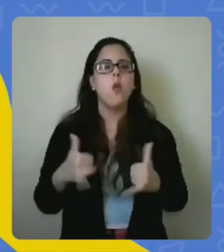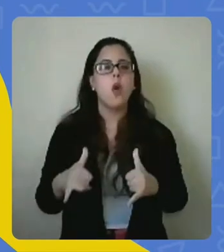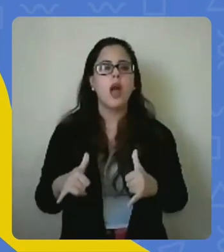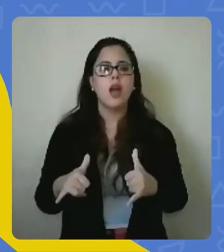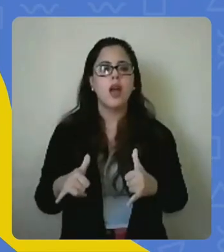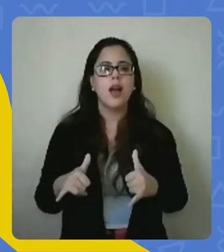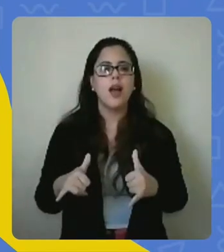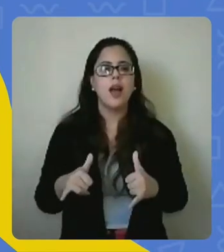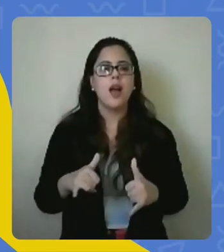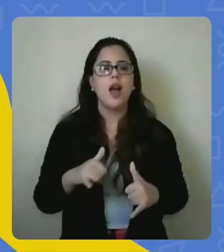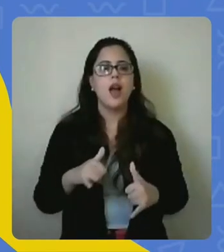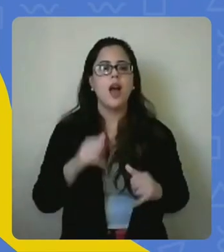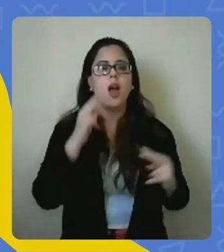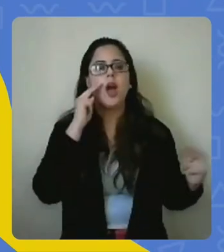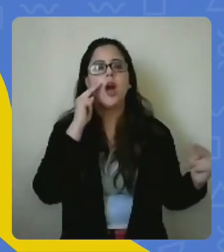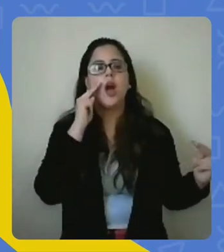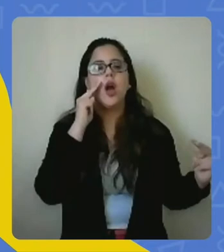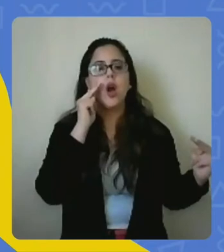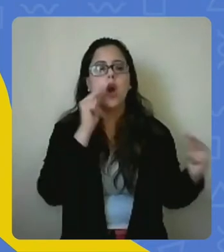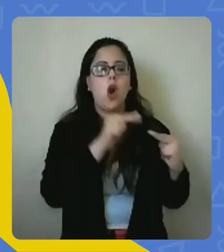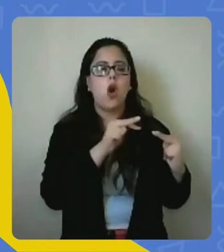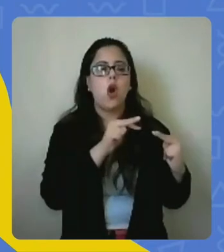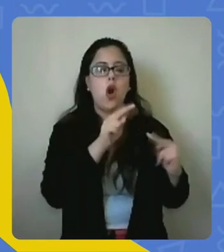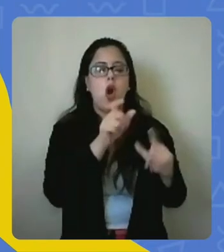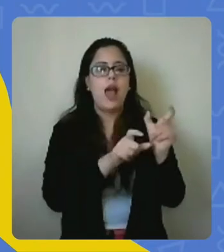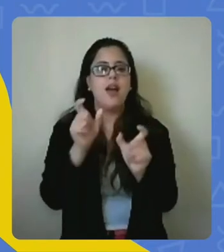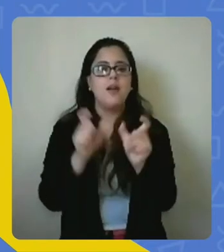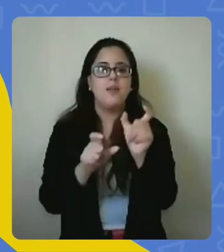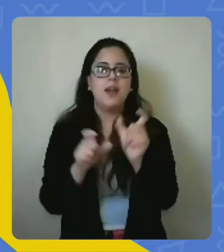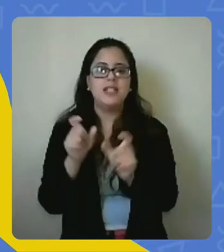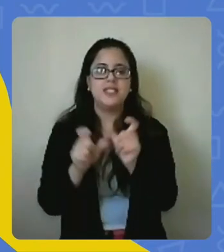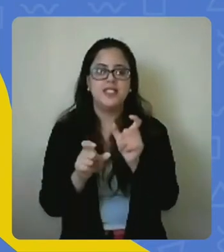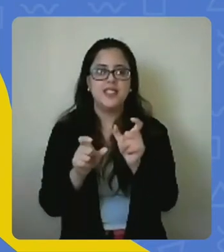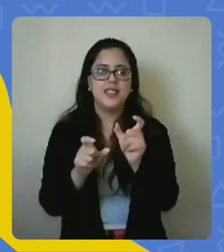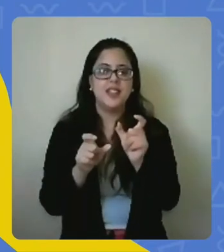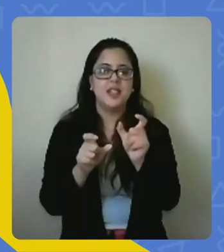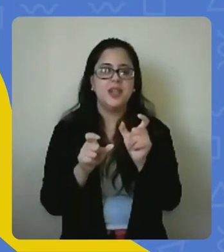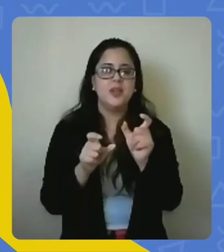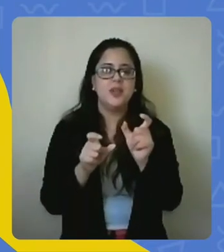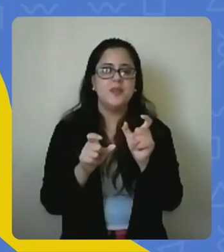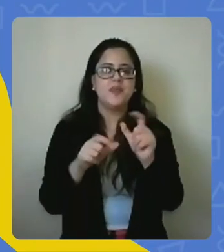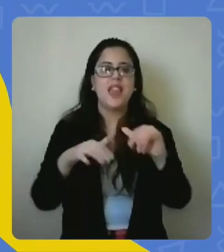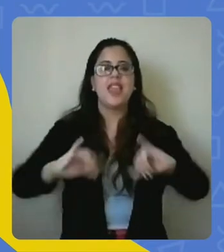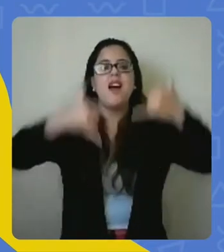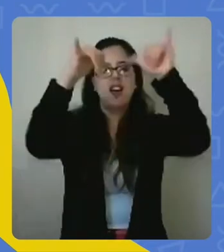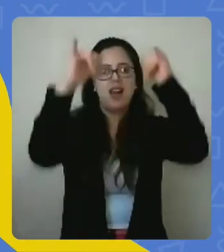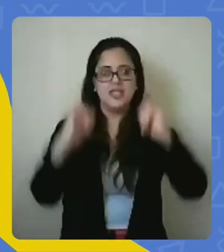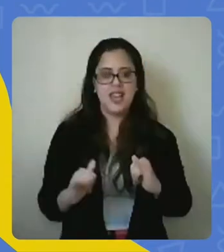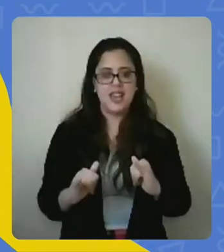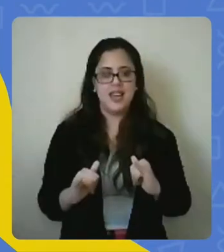Conocer más a las personas y divertirnos.